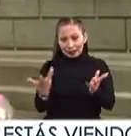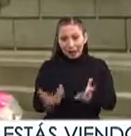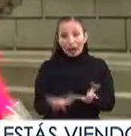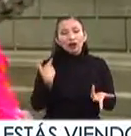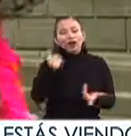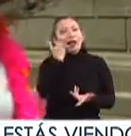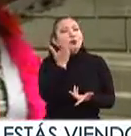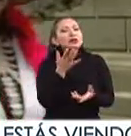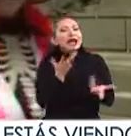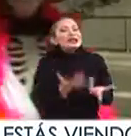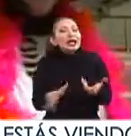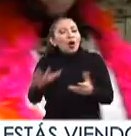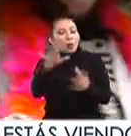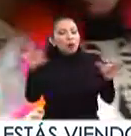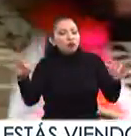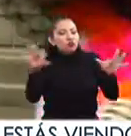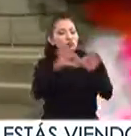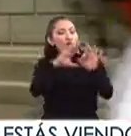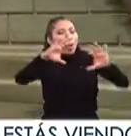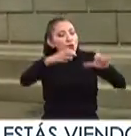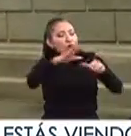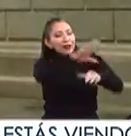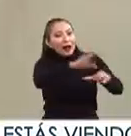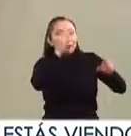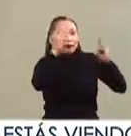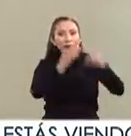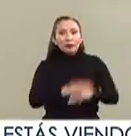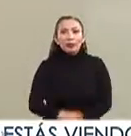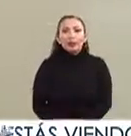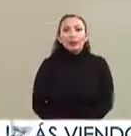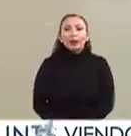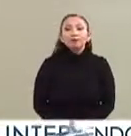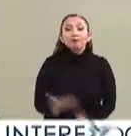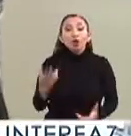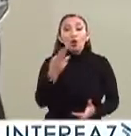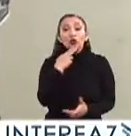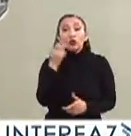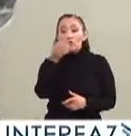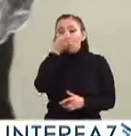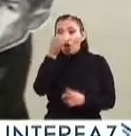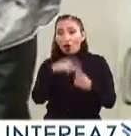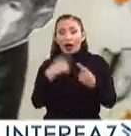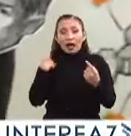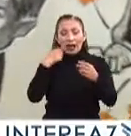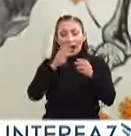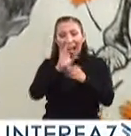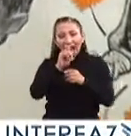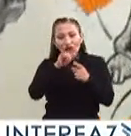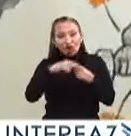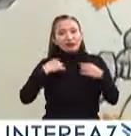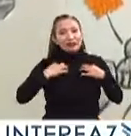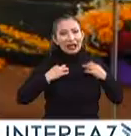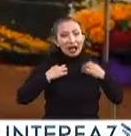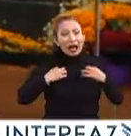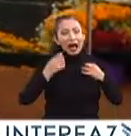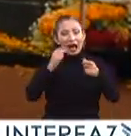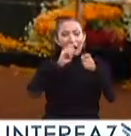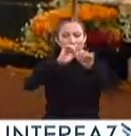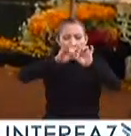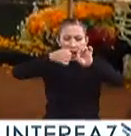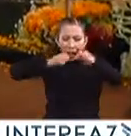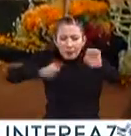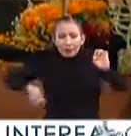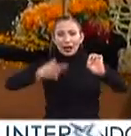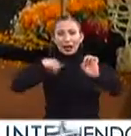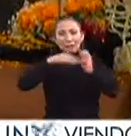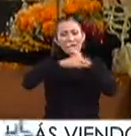Lo que intentamos es generar un puente con la comunidad del museo. Haciendo uso de flores, cartón, telas, alambre y